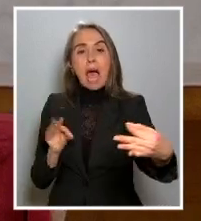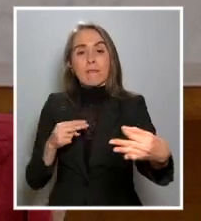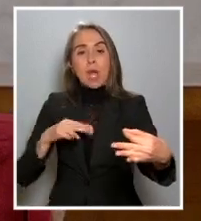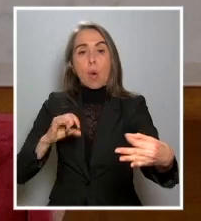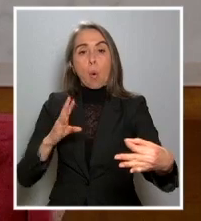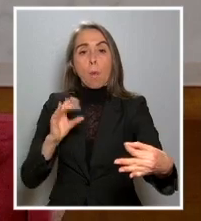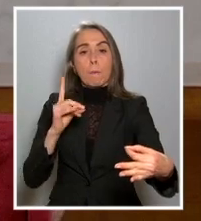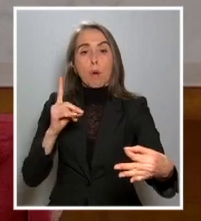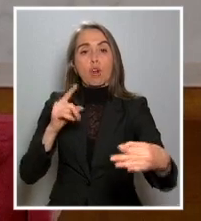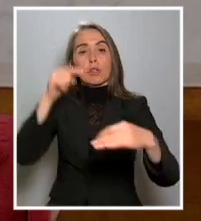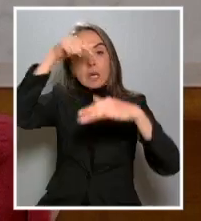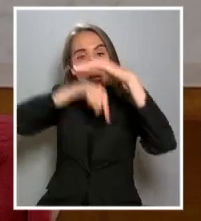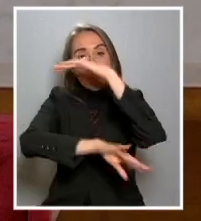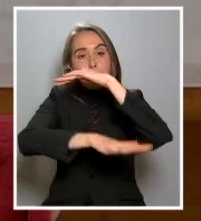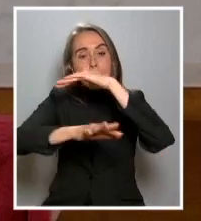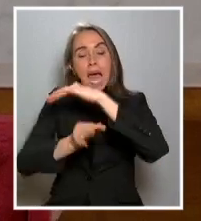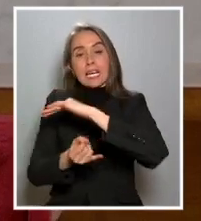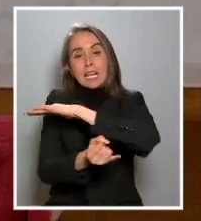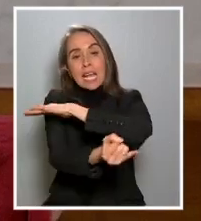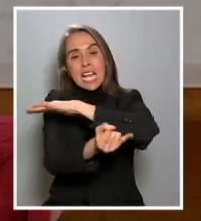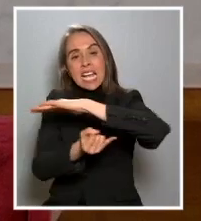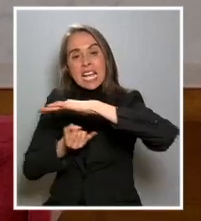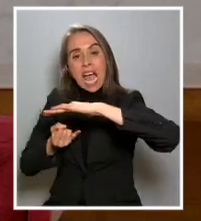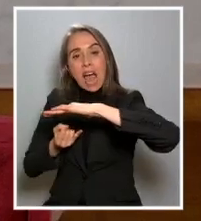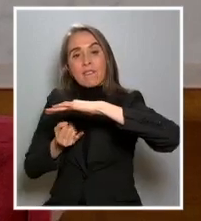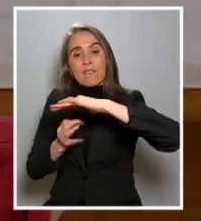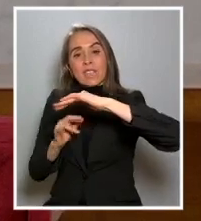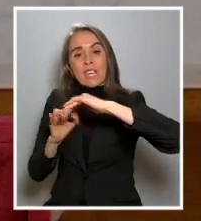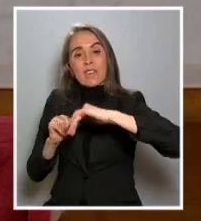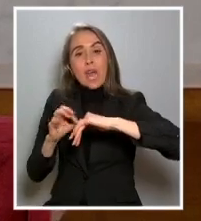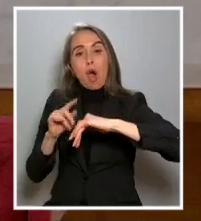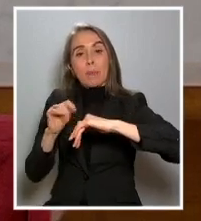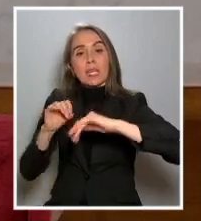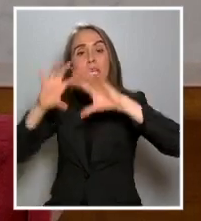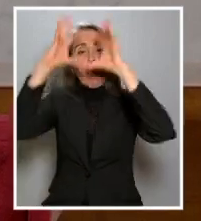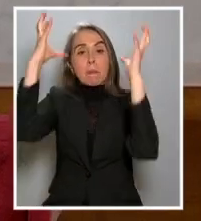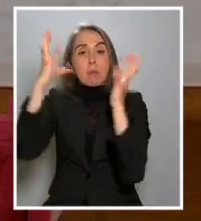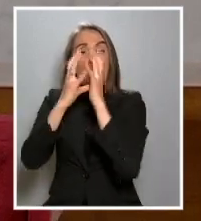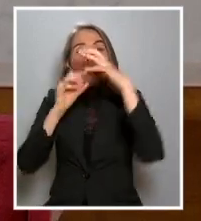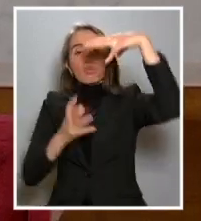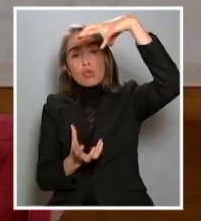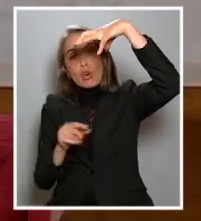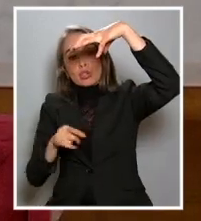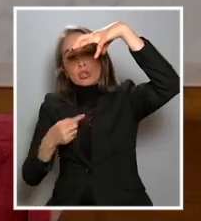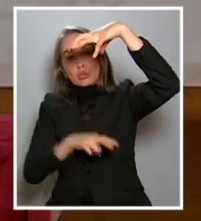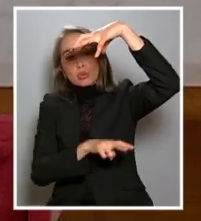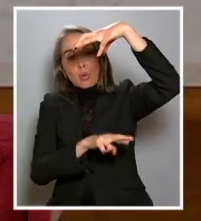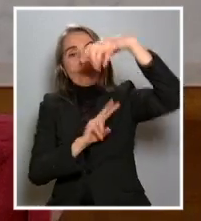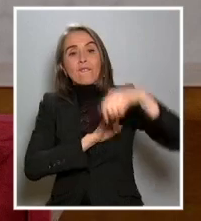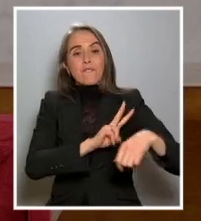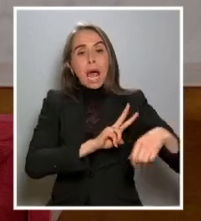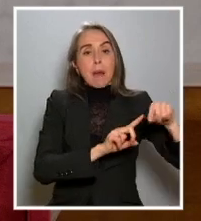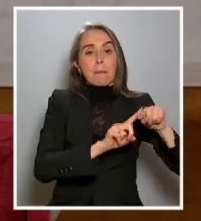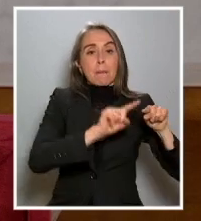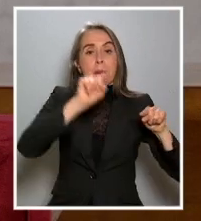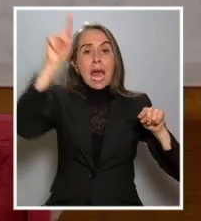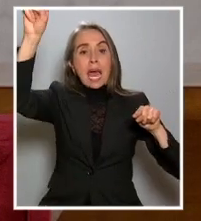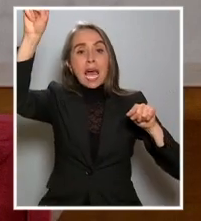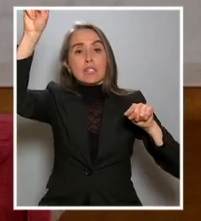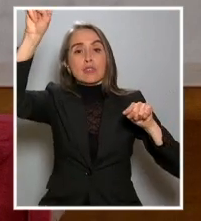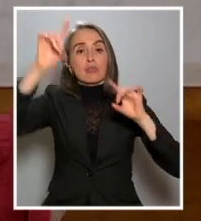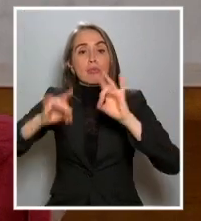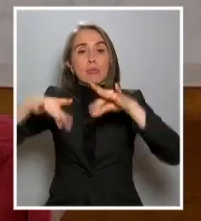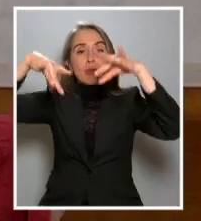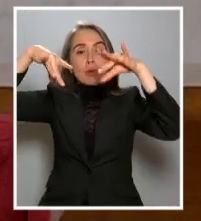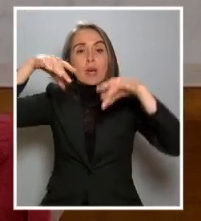primer cable submarino de fibra óptica que va a conectar el mundo de sur a sur, desde las costas de nuestro Valparaíso hasta Oceanía y